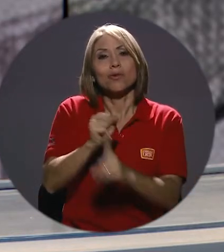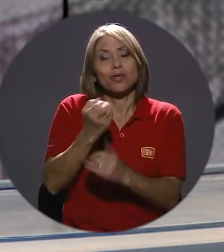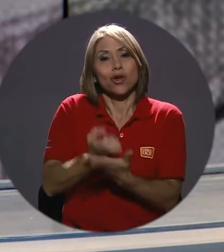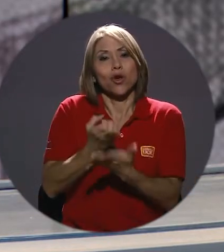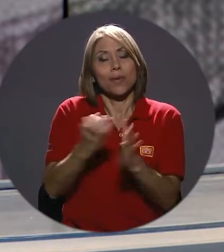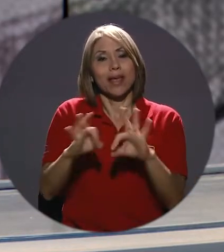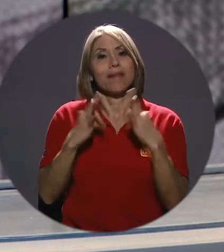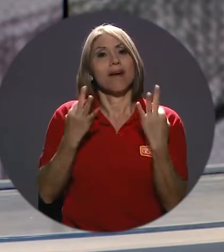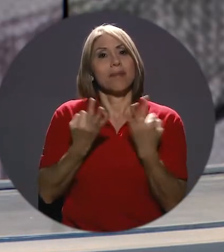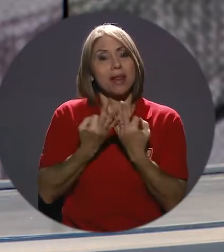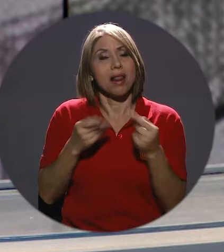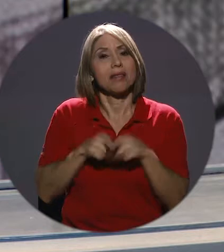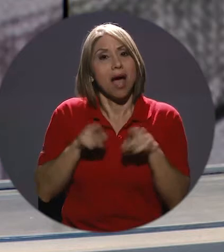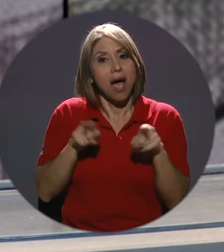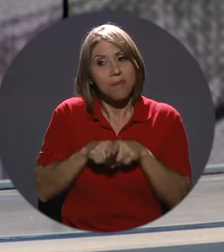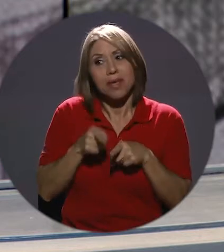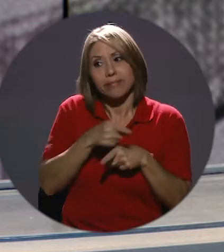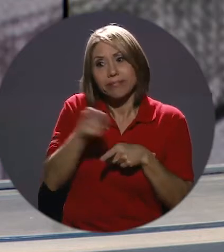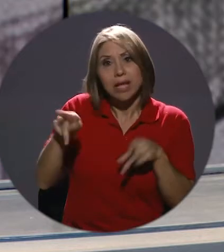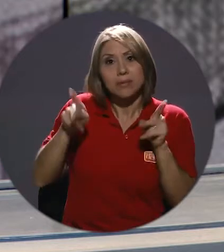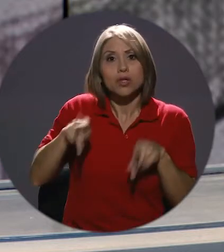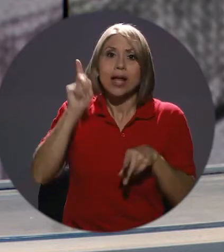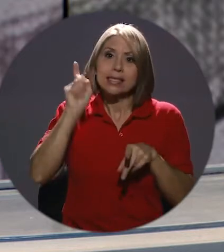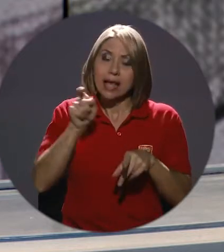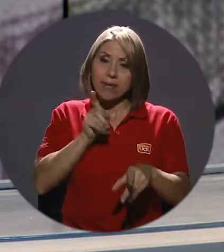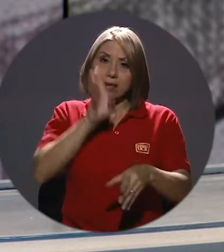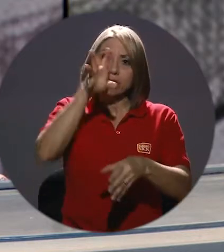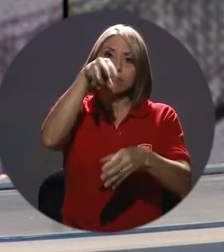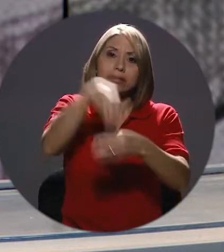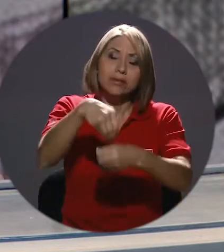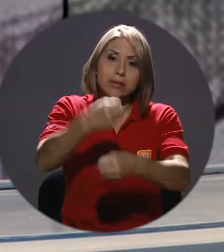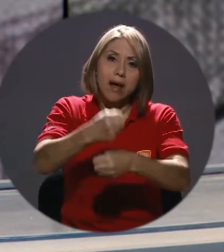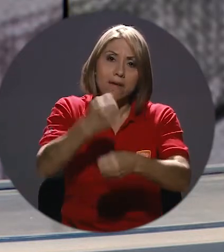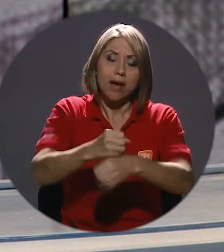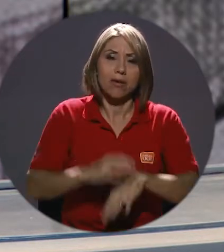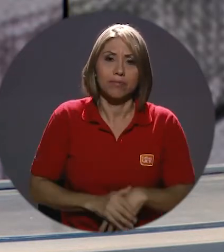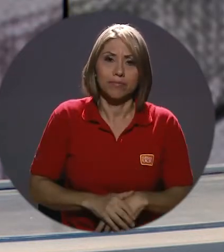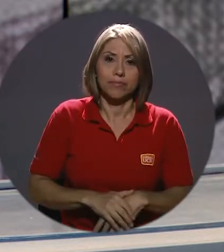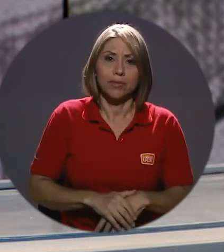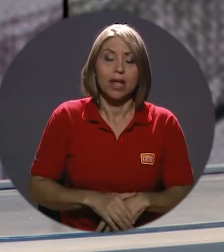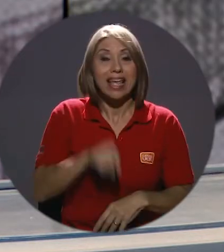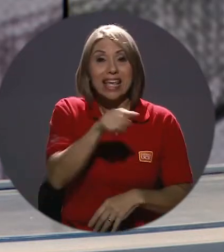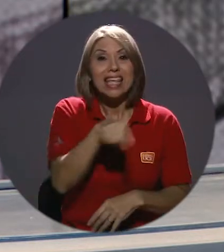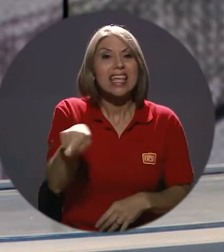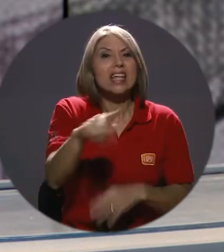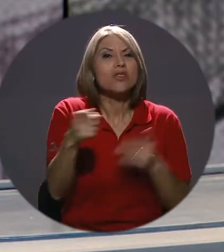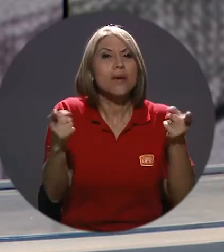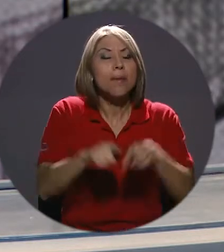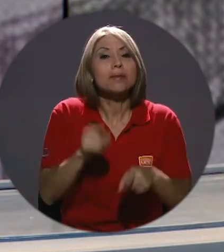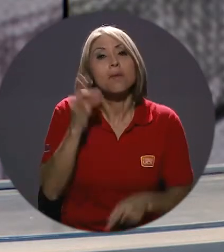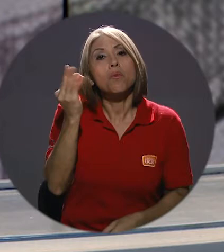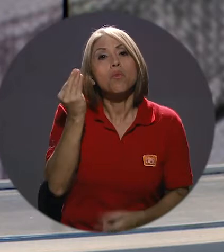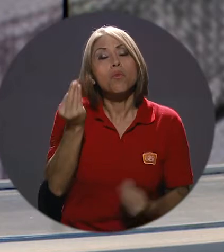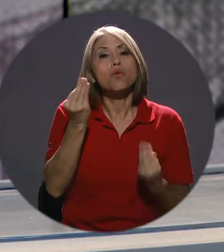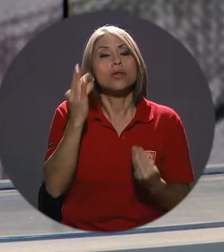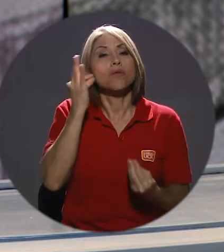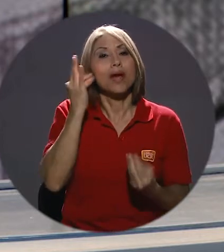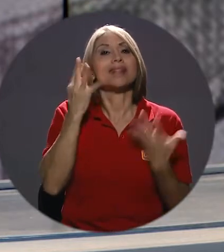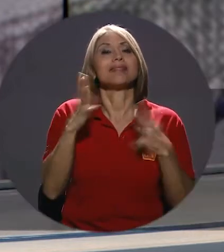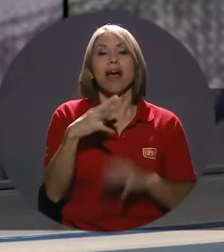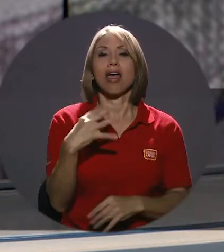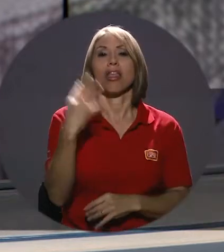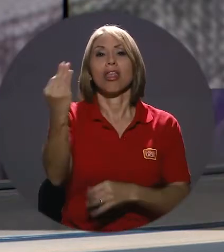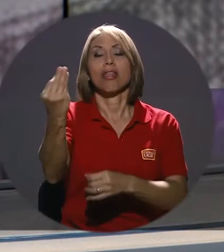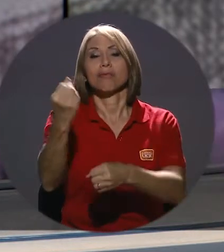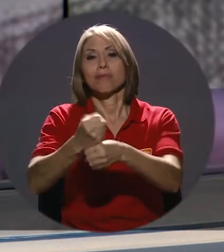también a incorporarse a la fuerza de trabajo. Y gran parte de esa incorporación, como mencionó doña Pilar, es que muchas mujeres han salido a buscar trabajo. Algunas de